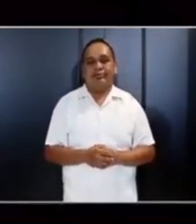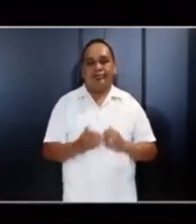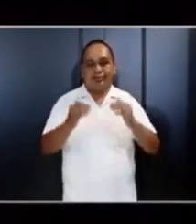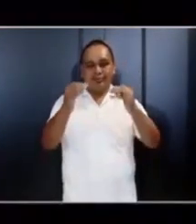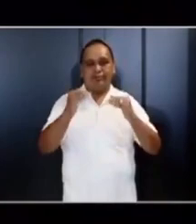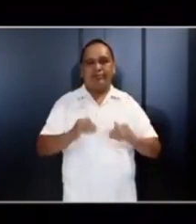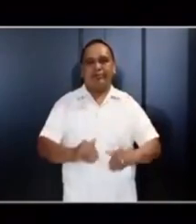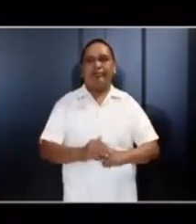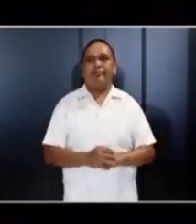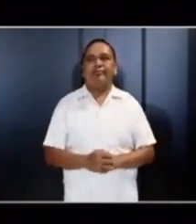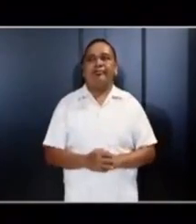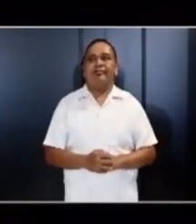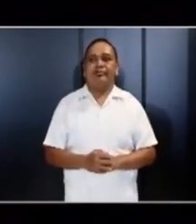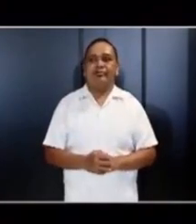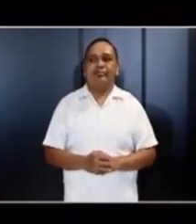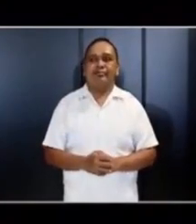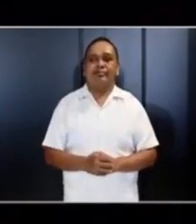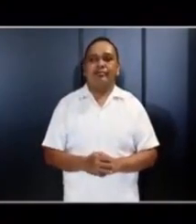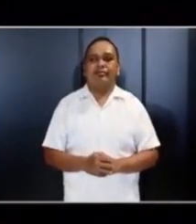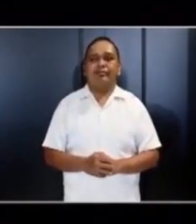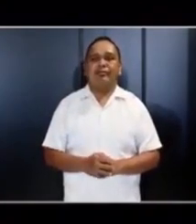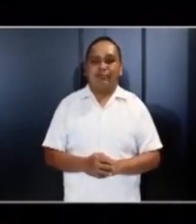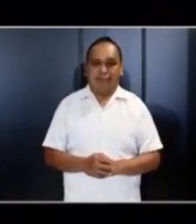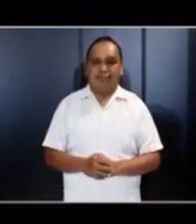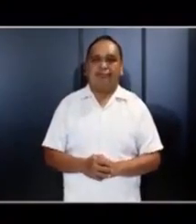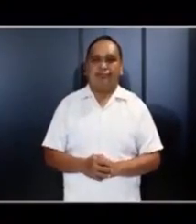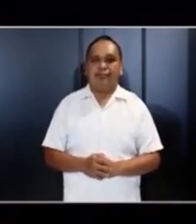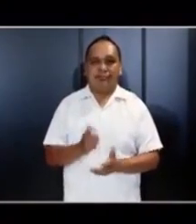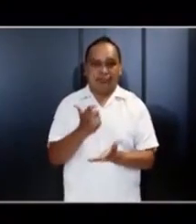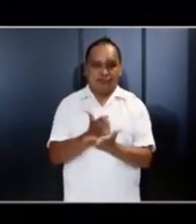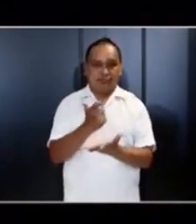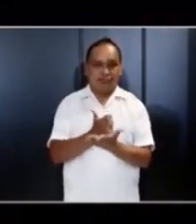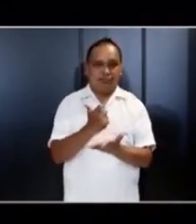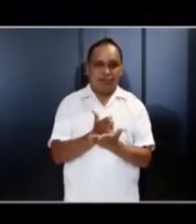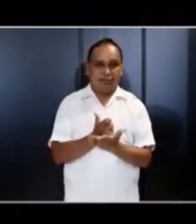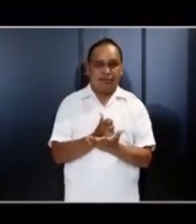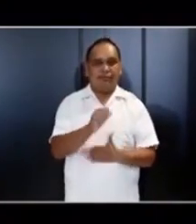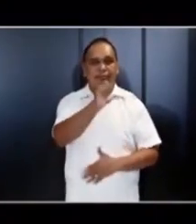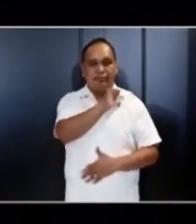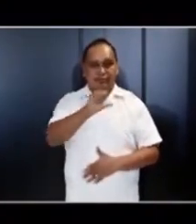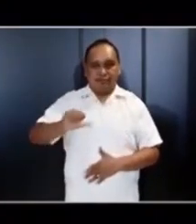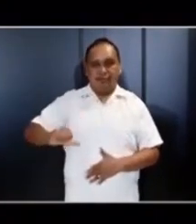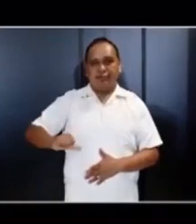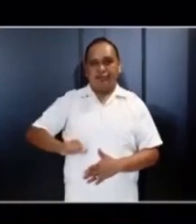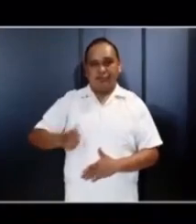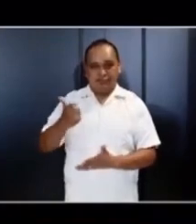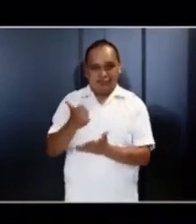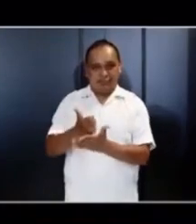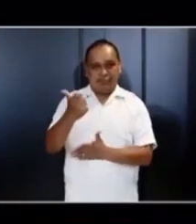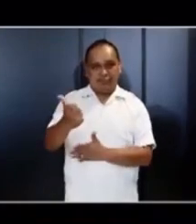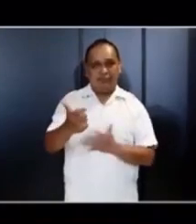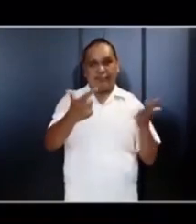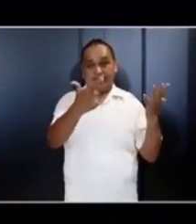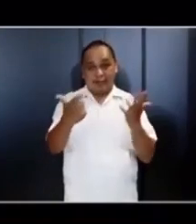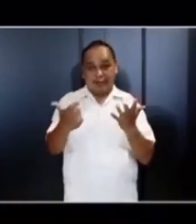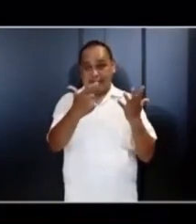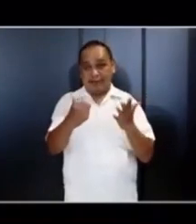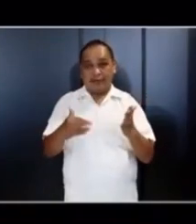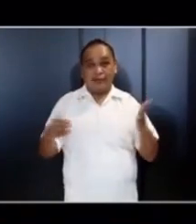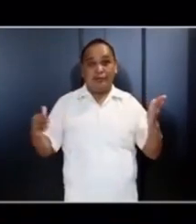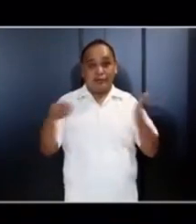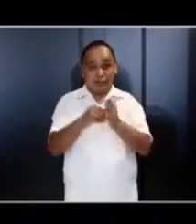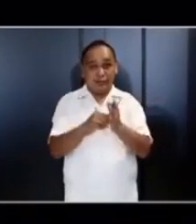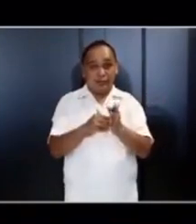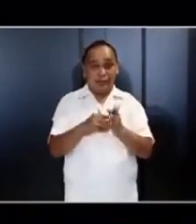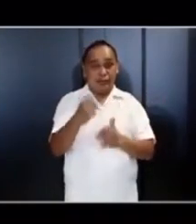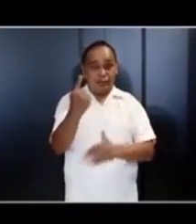lo burdo en el manejo, porque además si recordamos los topes de campaña para las alcaldías, pues ya dar setecientos mil pesos por